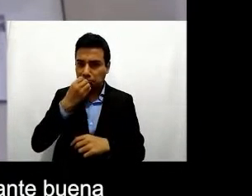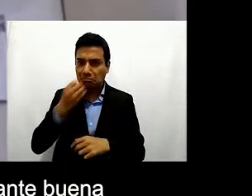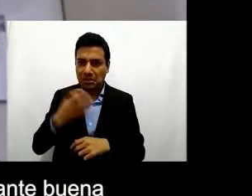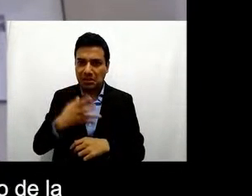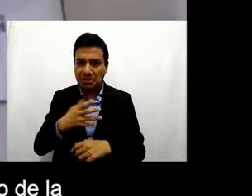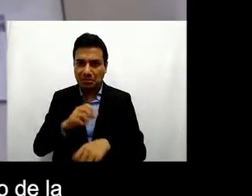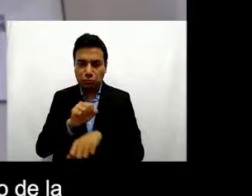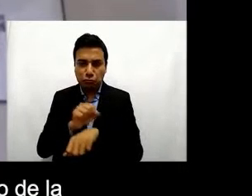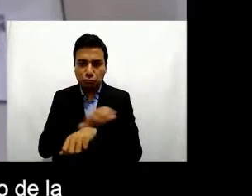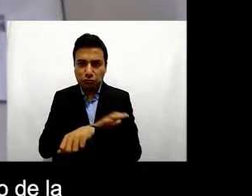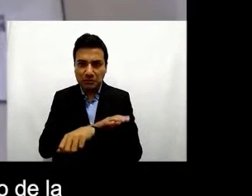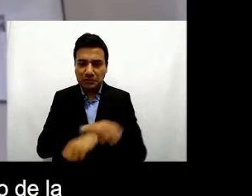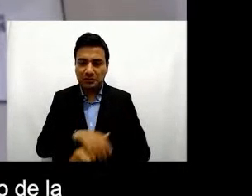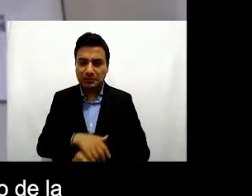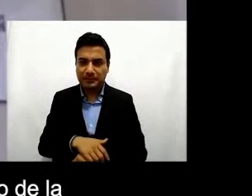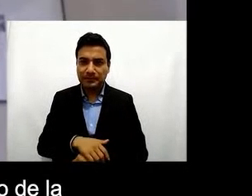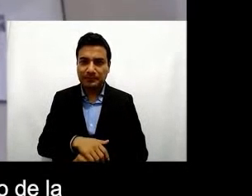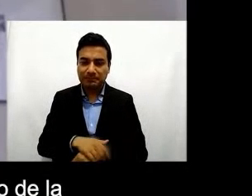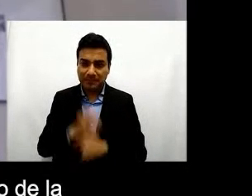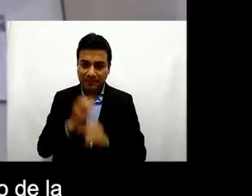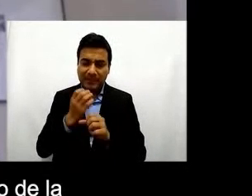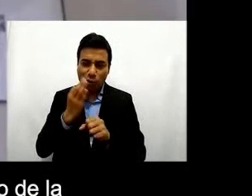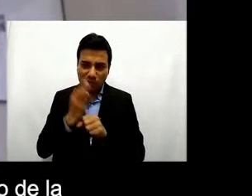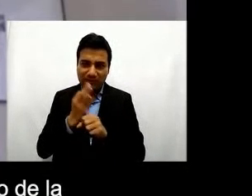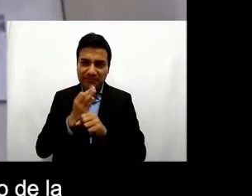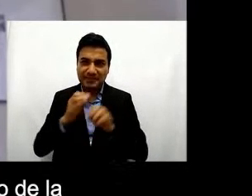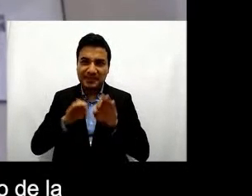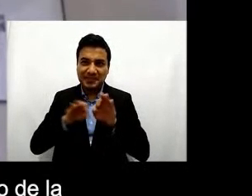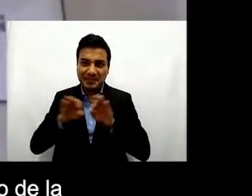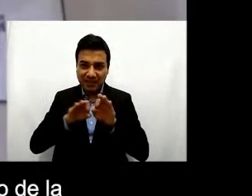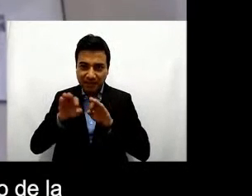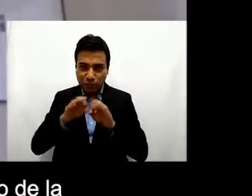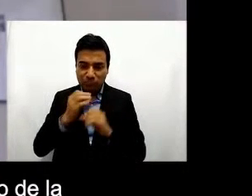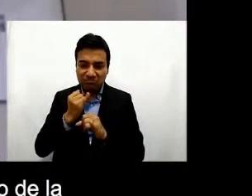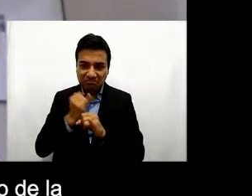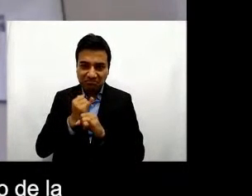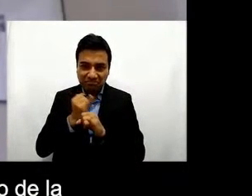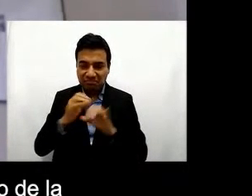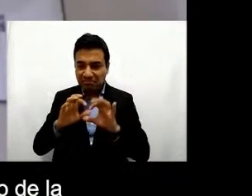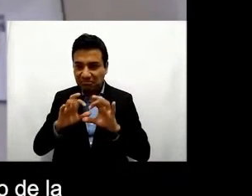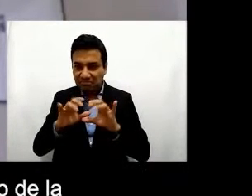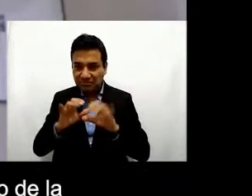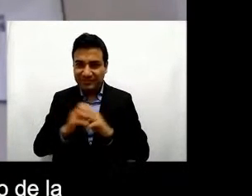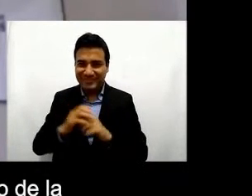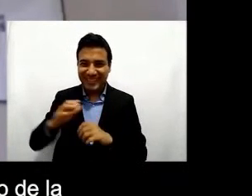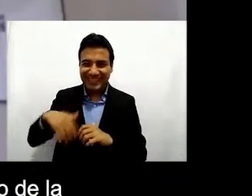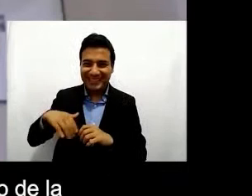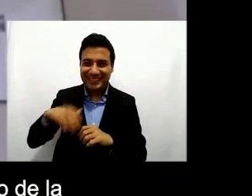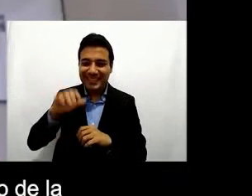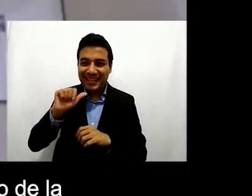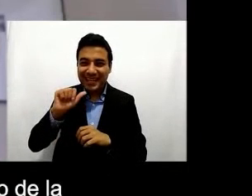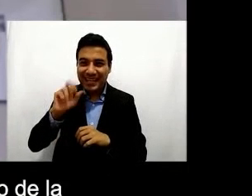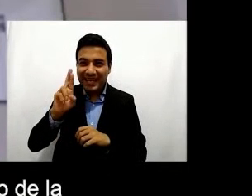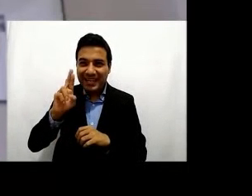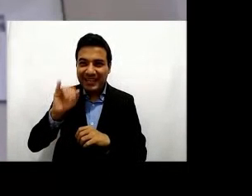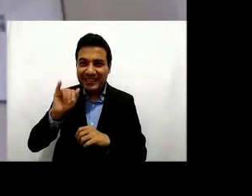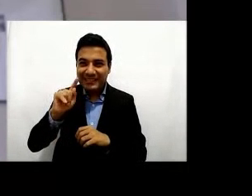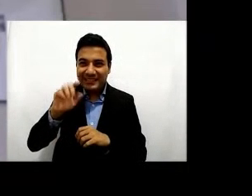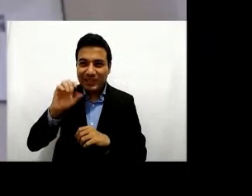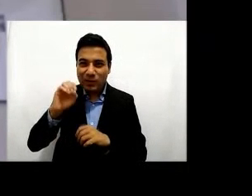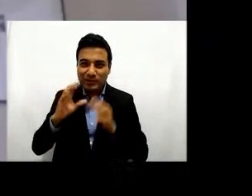hecho online. No hemos llegado al fondo de lo que ha dicho Aristeo de la exclusión. Y